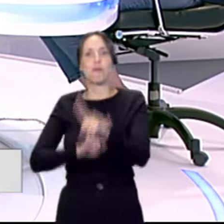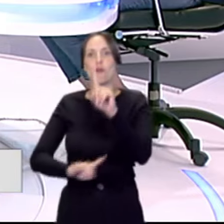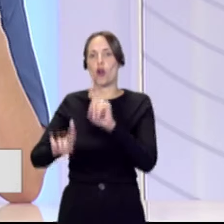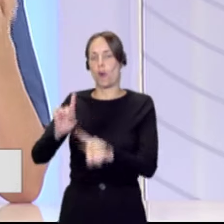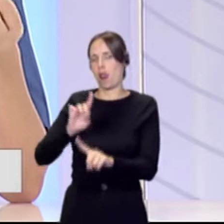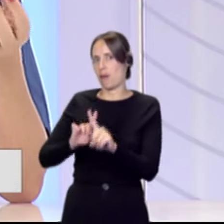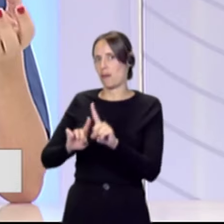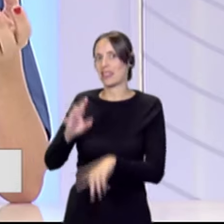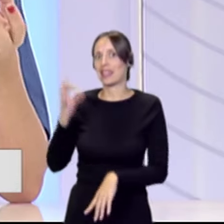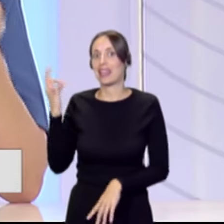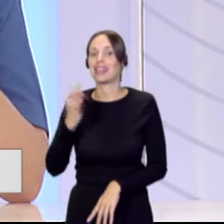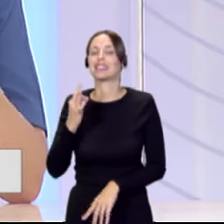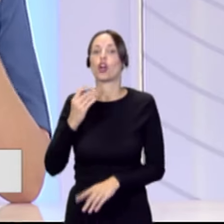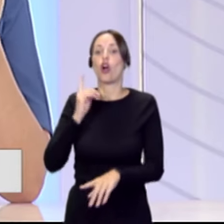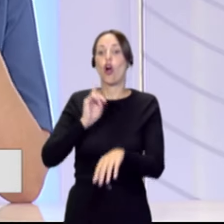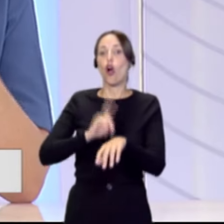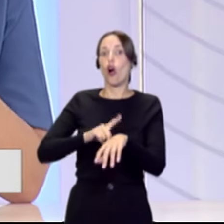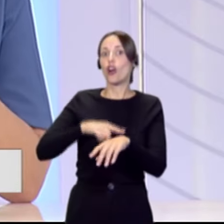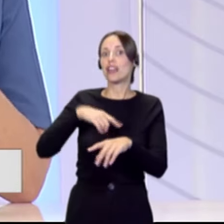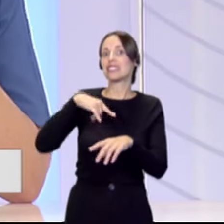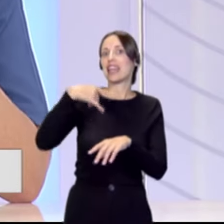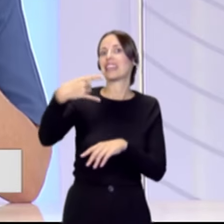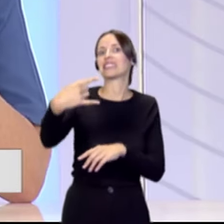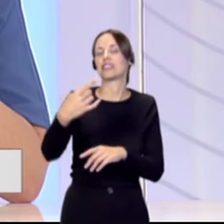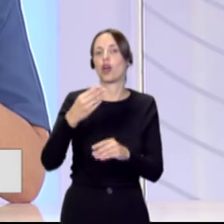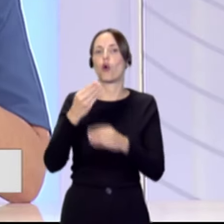uso fraudulento de esas horas extras. Es decir, como decía